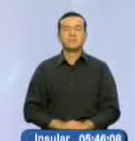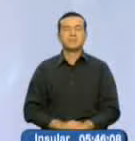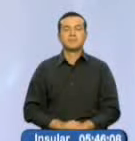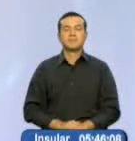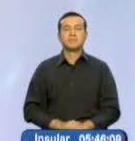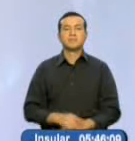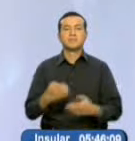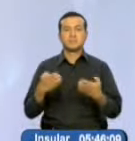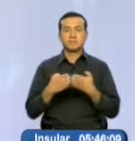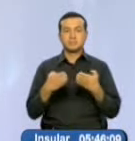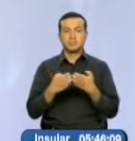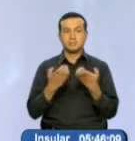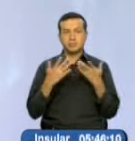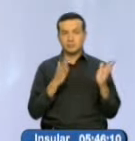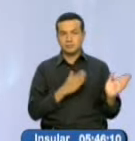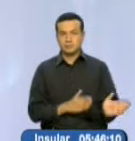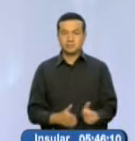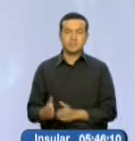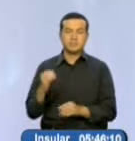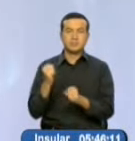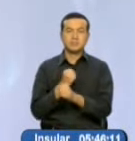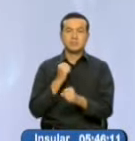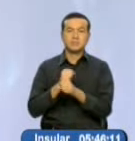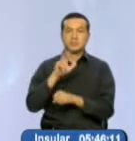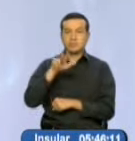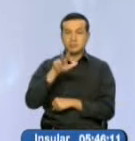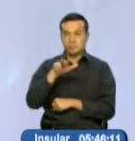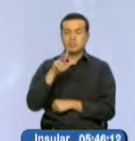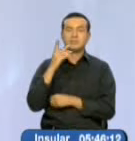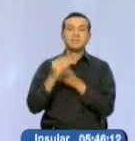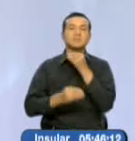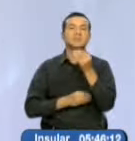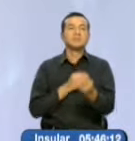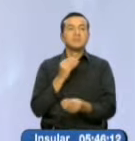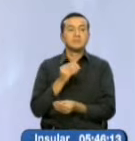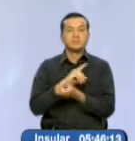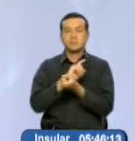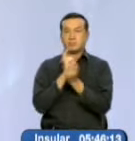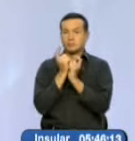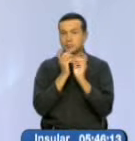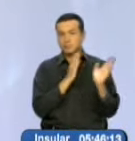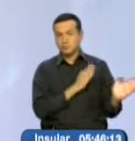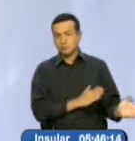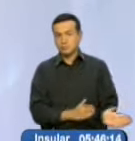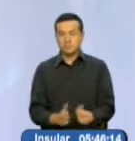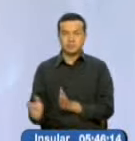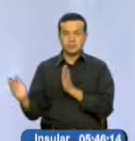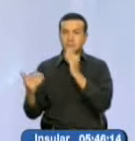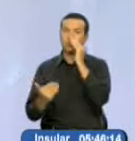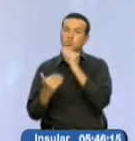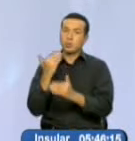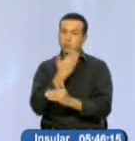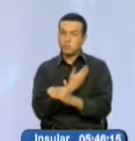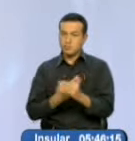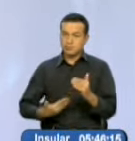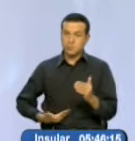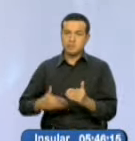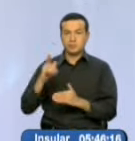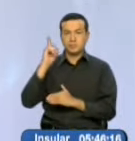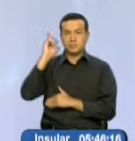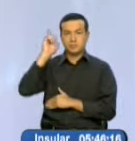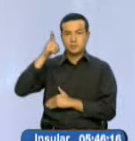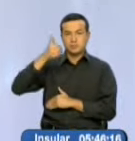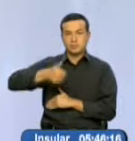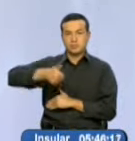Un equipo interinstitucional trabajó durante más de 3 meses para dar paso a una transición ordenada con el gabinete de gobierno que liderará Lenín